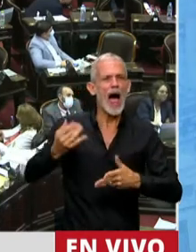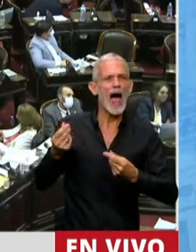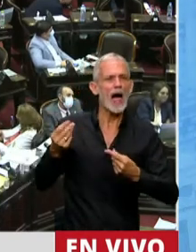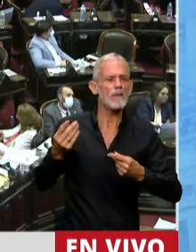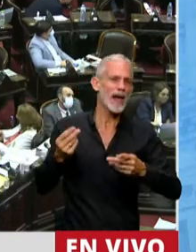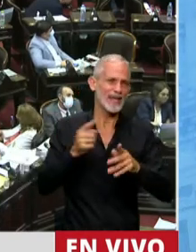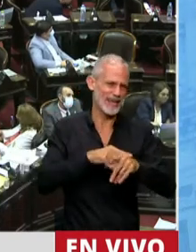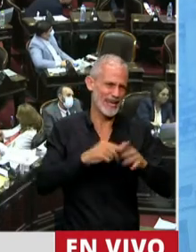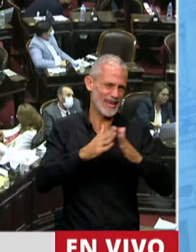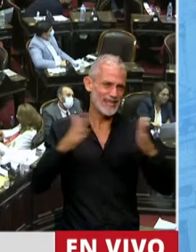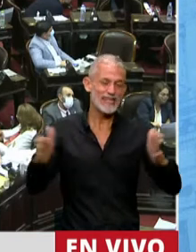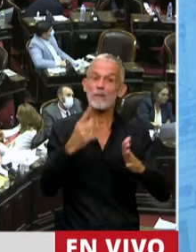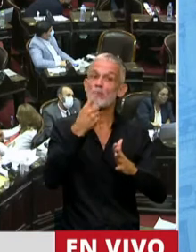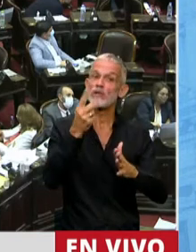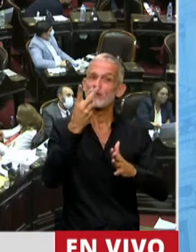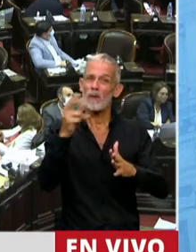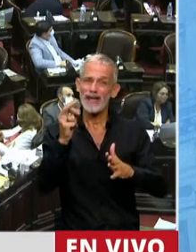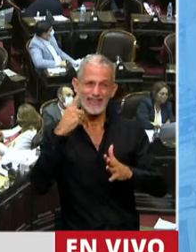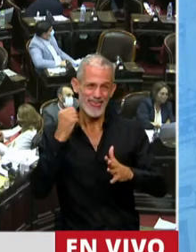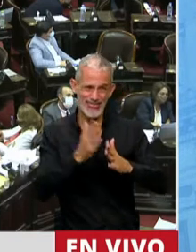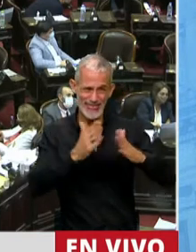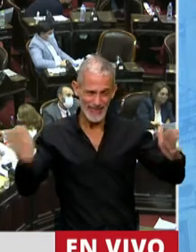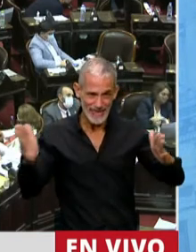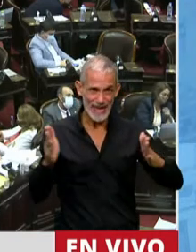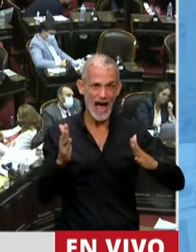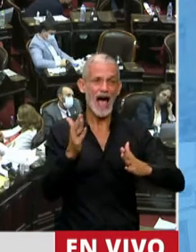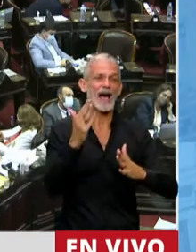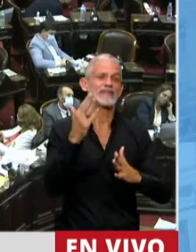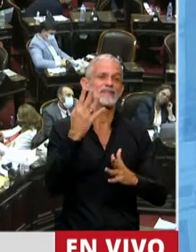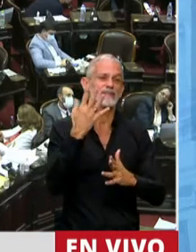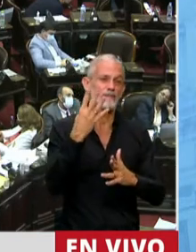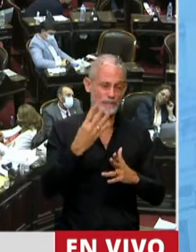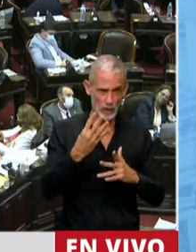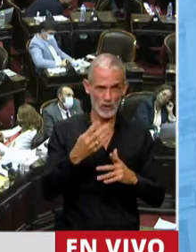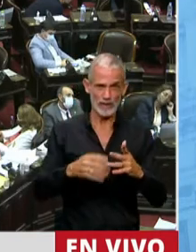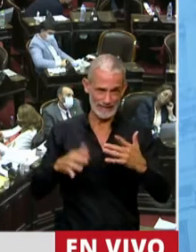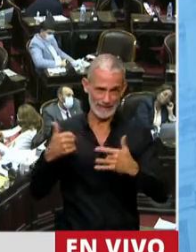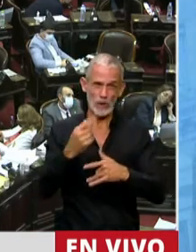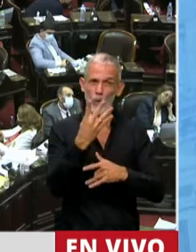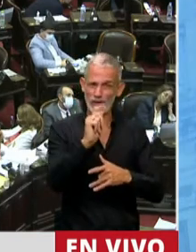plazo máximo de 120 días a partir del momento de promulgación de la presente ley,